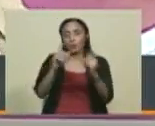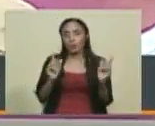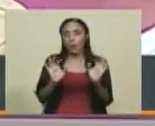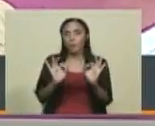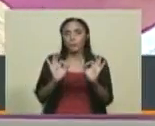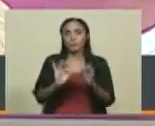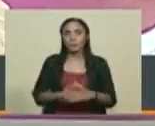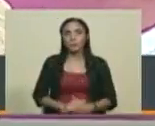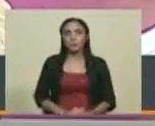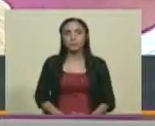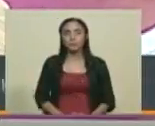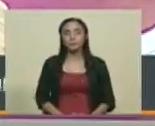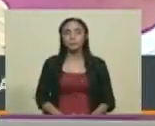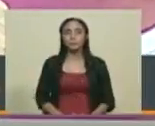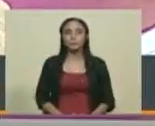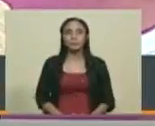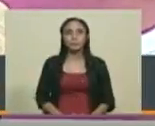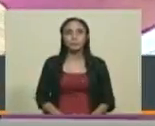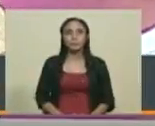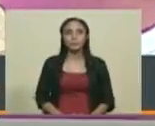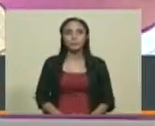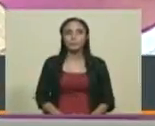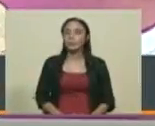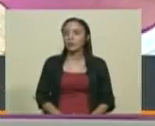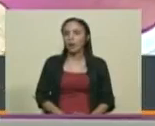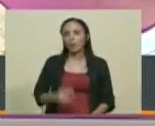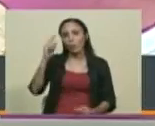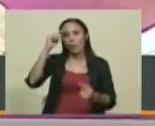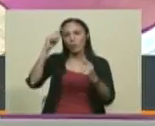No, no, no, no, no, no. Les pido una tarea especial.